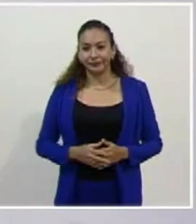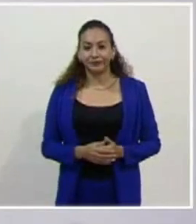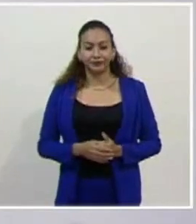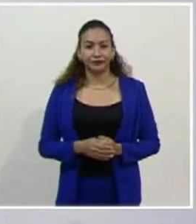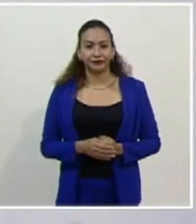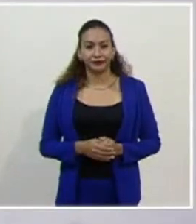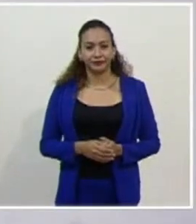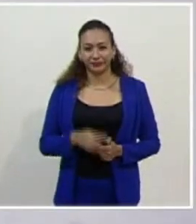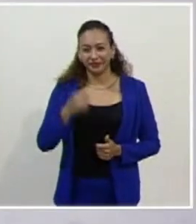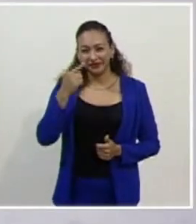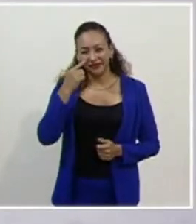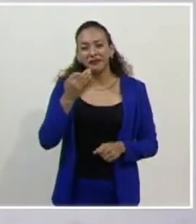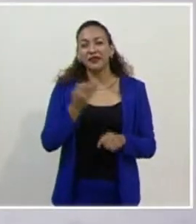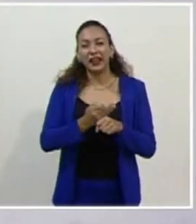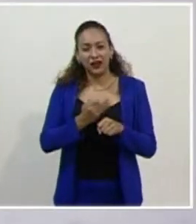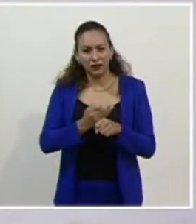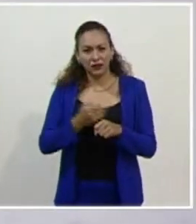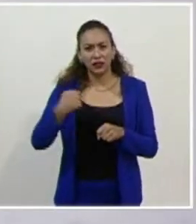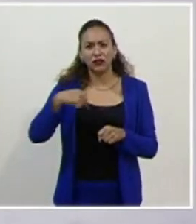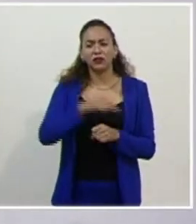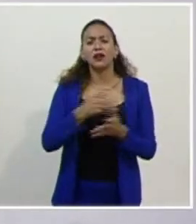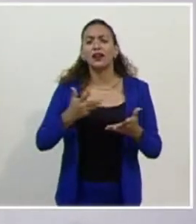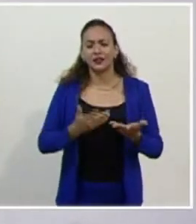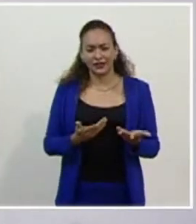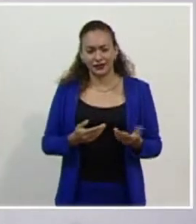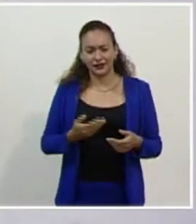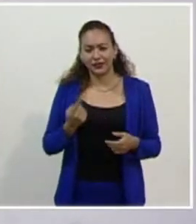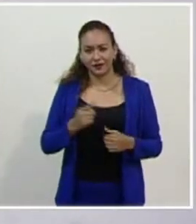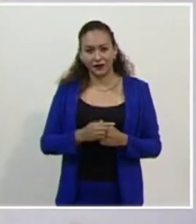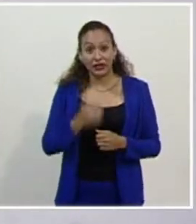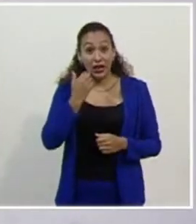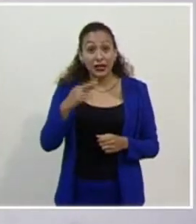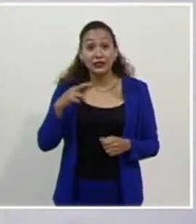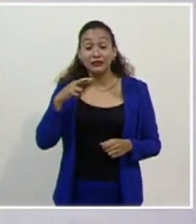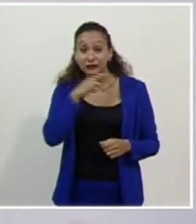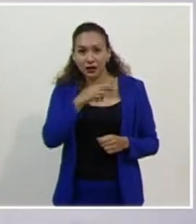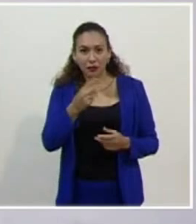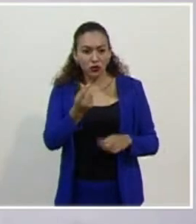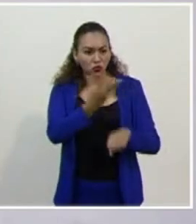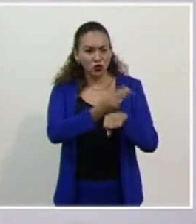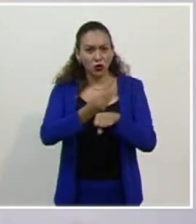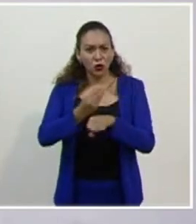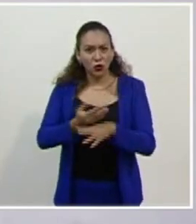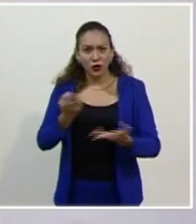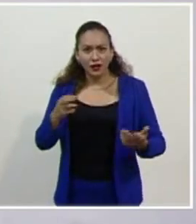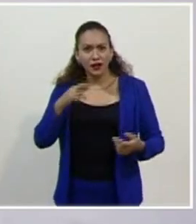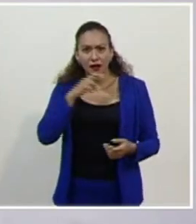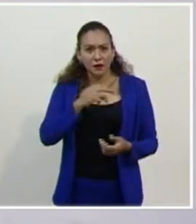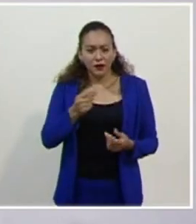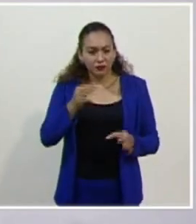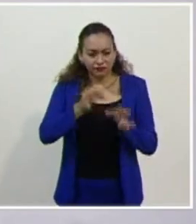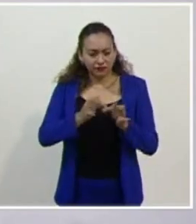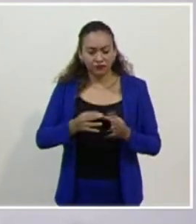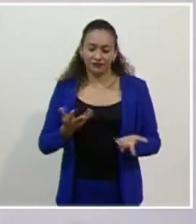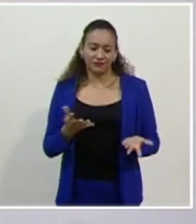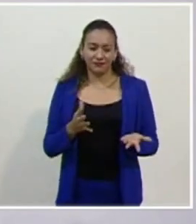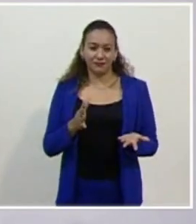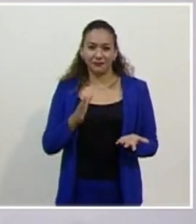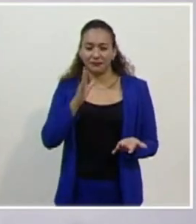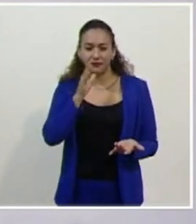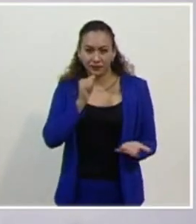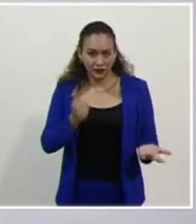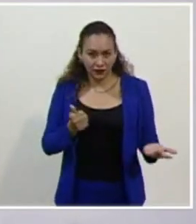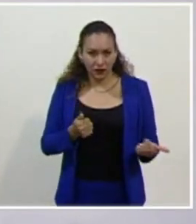Lo peor que podríamos hacer es acelerar un diagnóstico o bien hacer